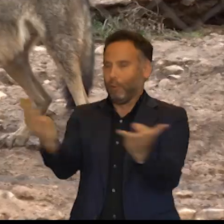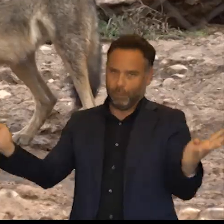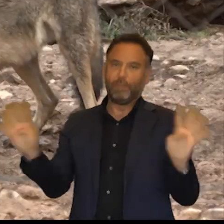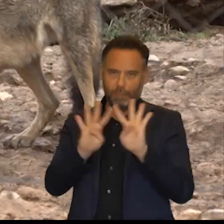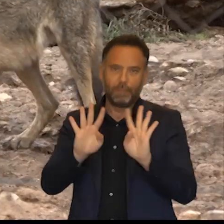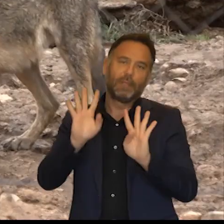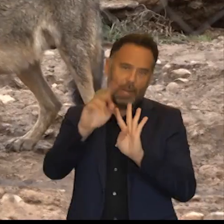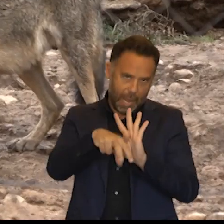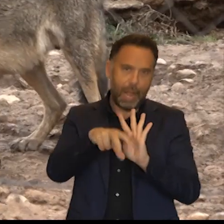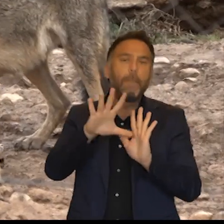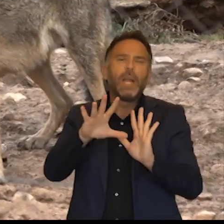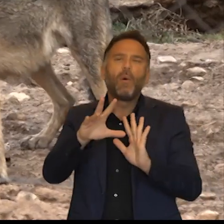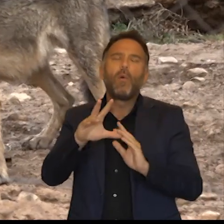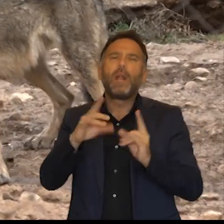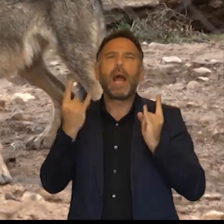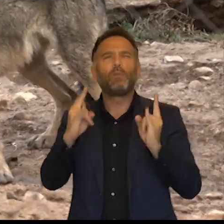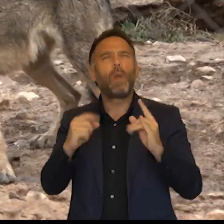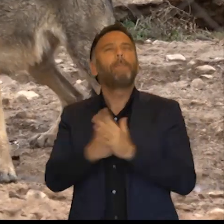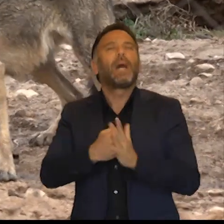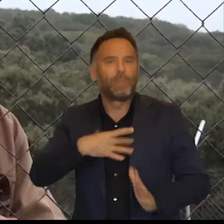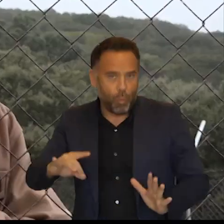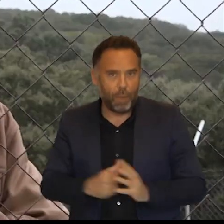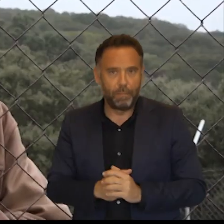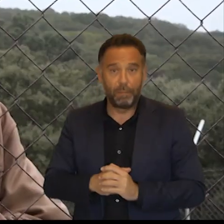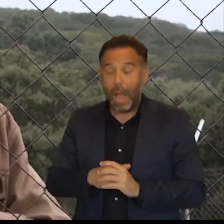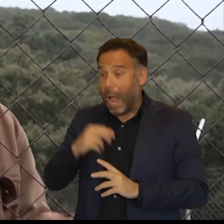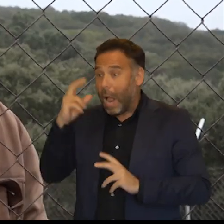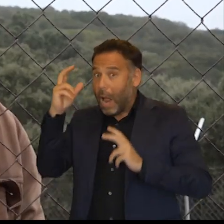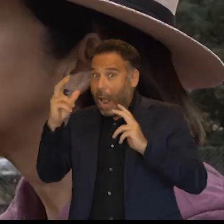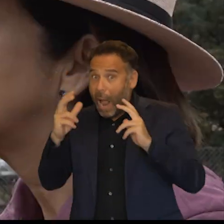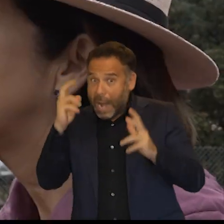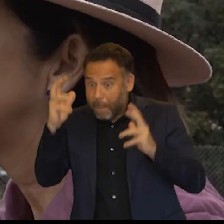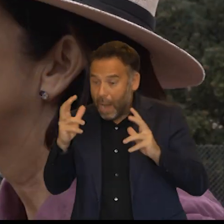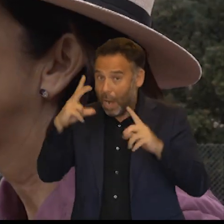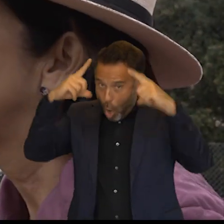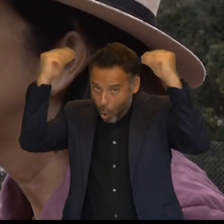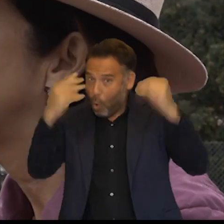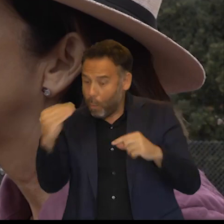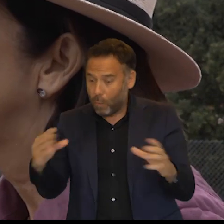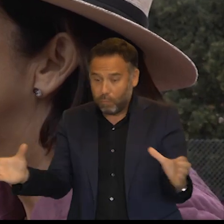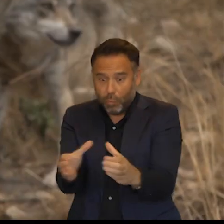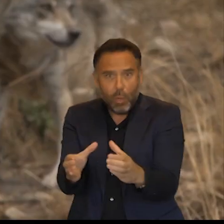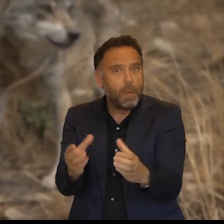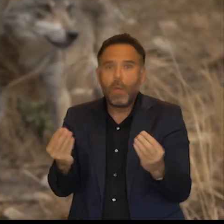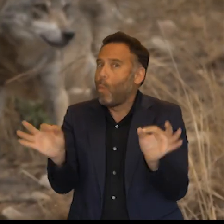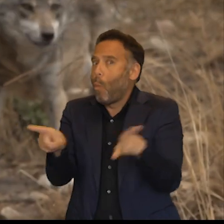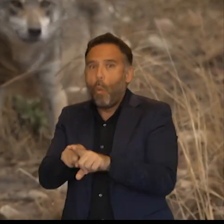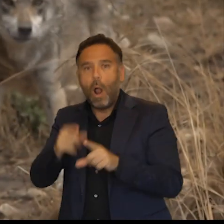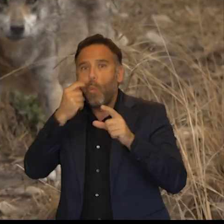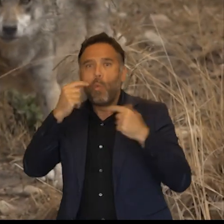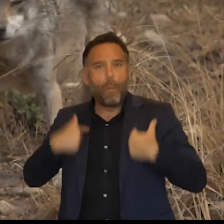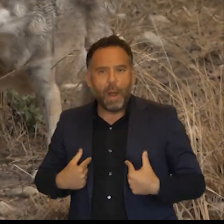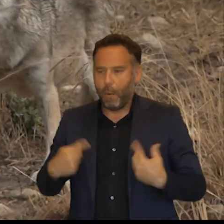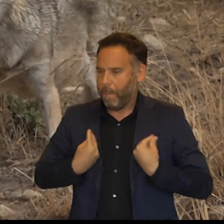posible. Una manada de lobos es una familia humana, exactamente similar. Viven juntos, duermen juntos, juegan